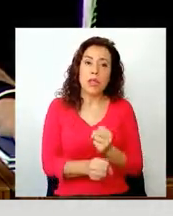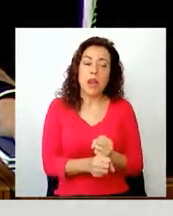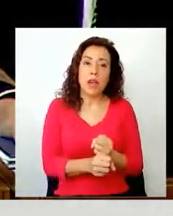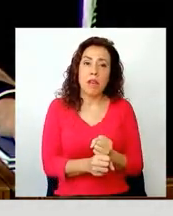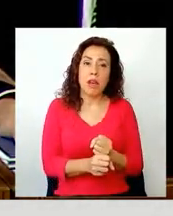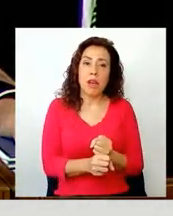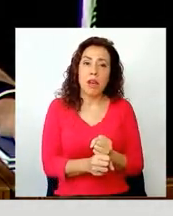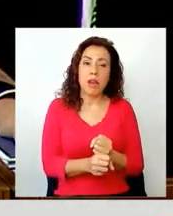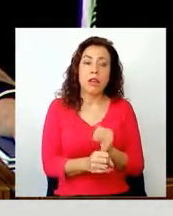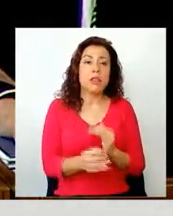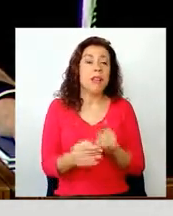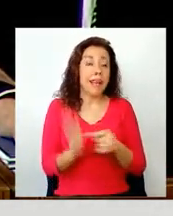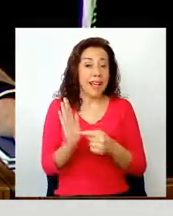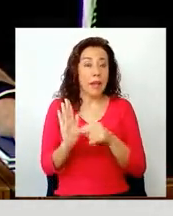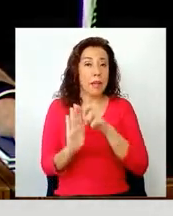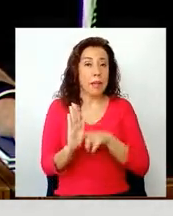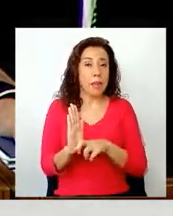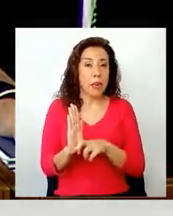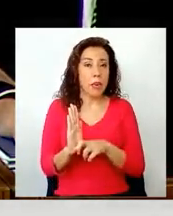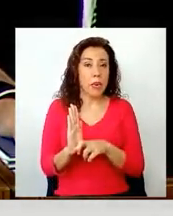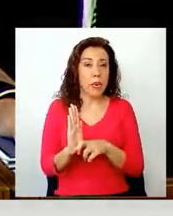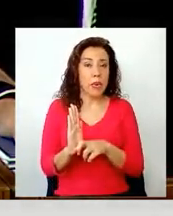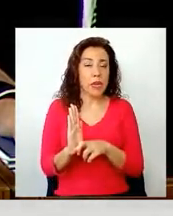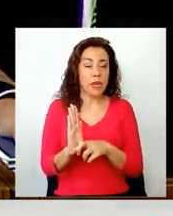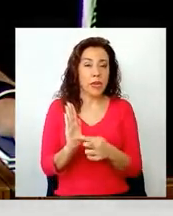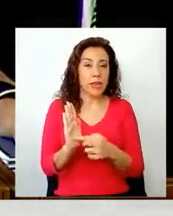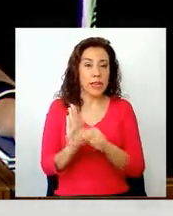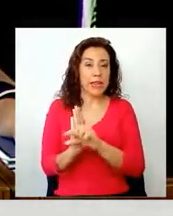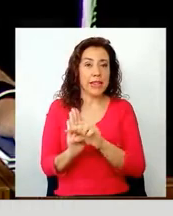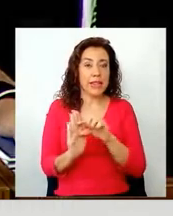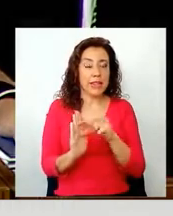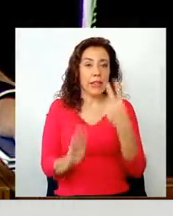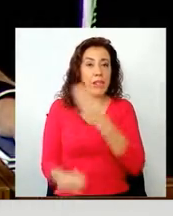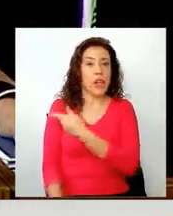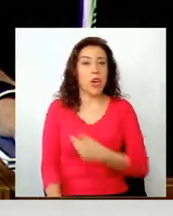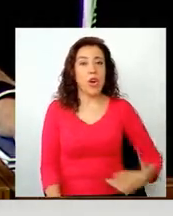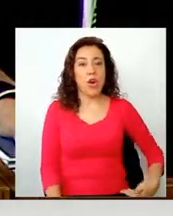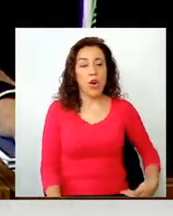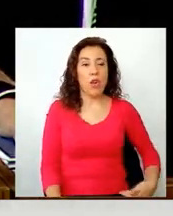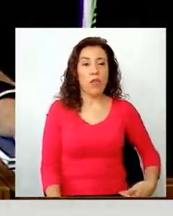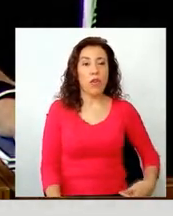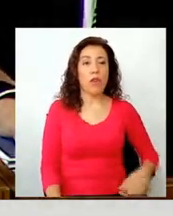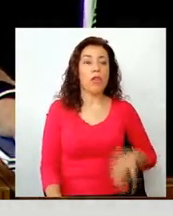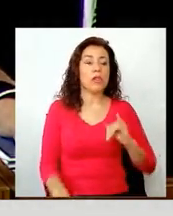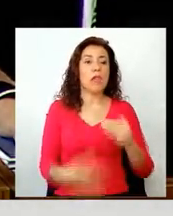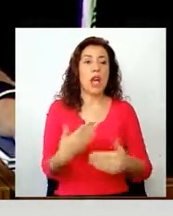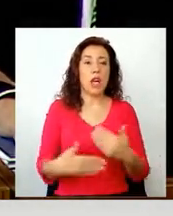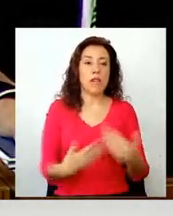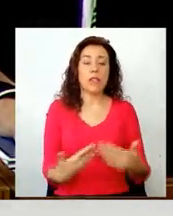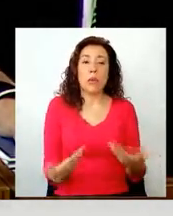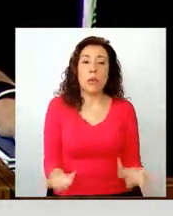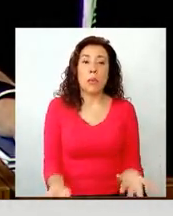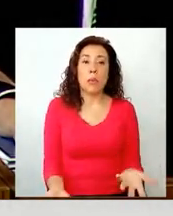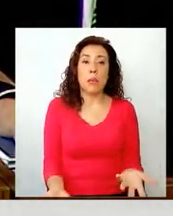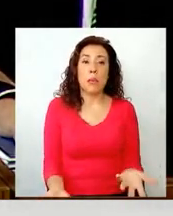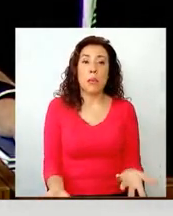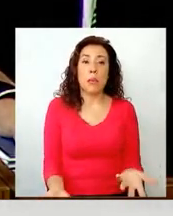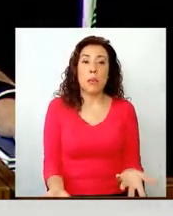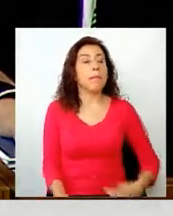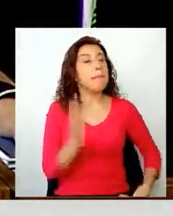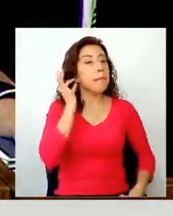iniciativa si esta indicación del ejecutivo hubiera prosperado por eso presidenta reitero